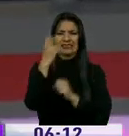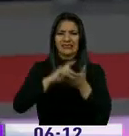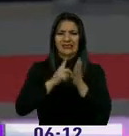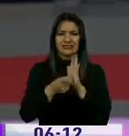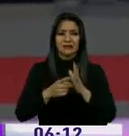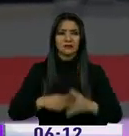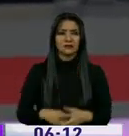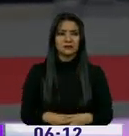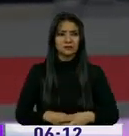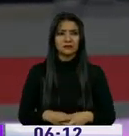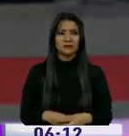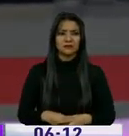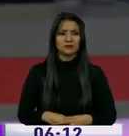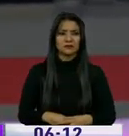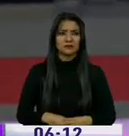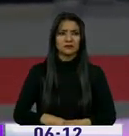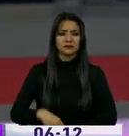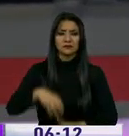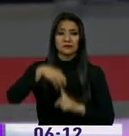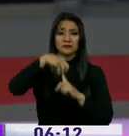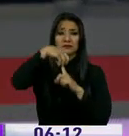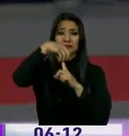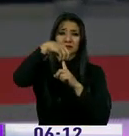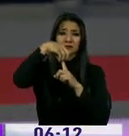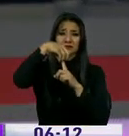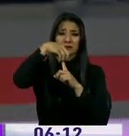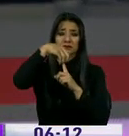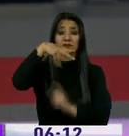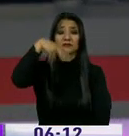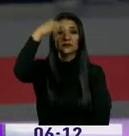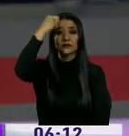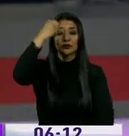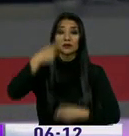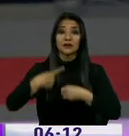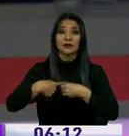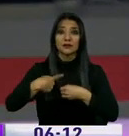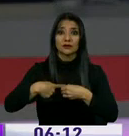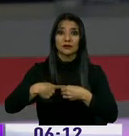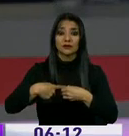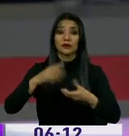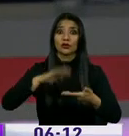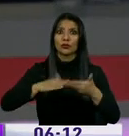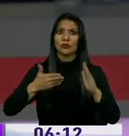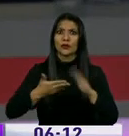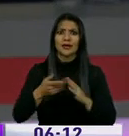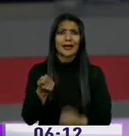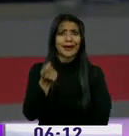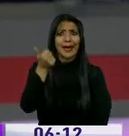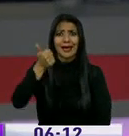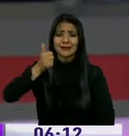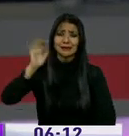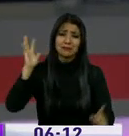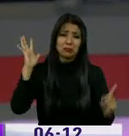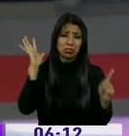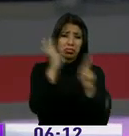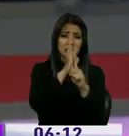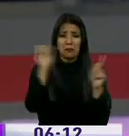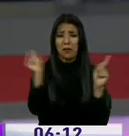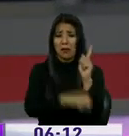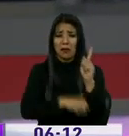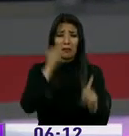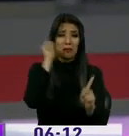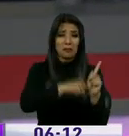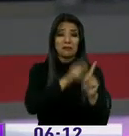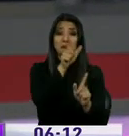En San Antonio de Pichincha, al norte del Distrito Metropolitano de Quito, la comunidad intentó castigar a presuntos delincuentes. En